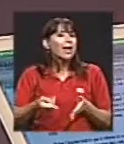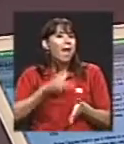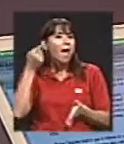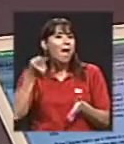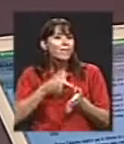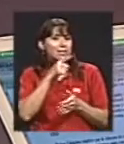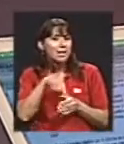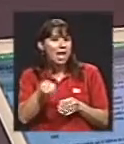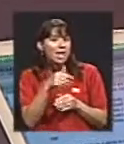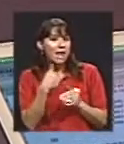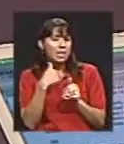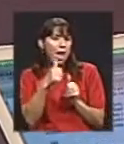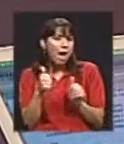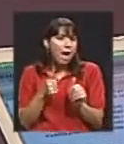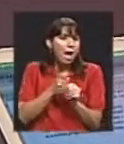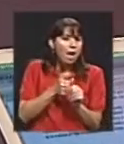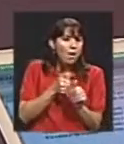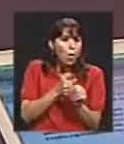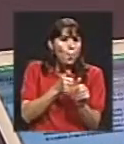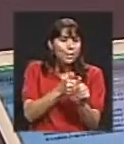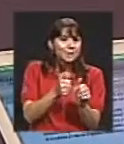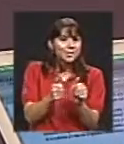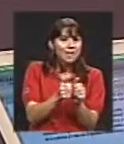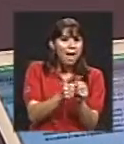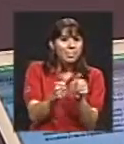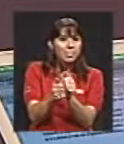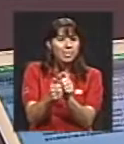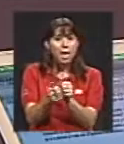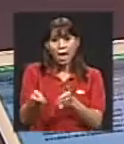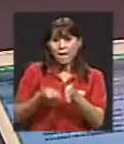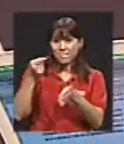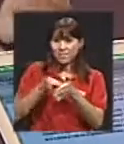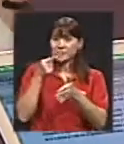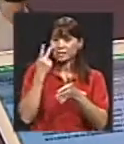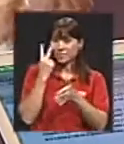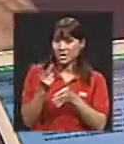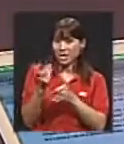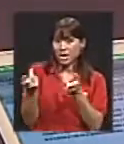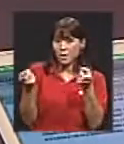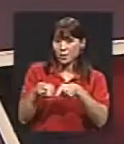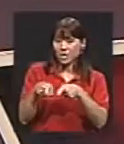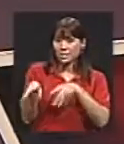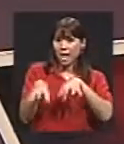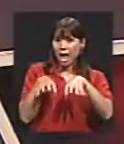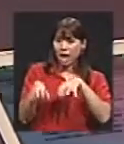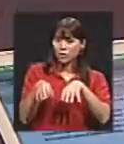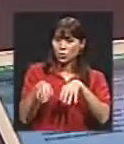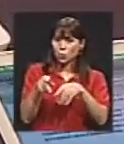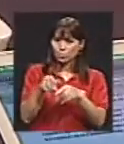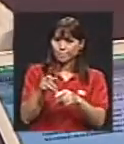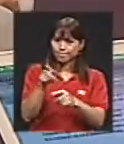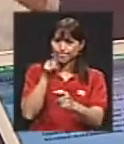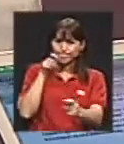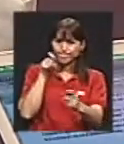complicidad en algunos casos hay una un acto concreto consciente de que necesito el poder y en otros